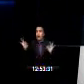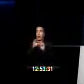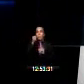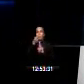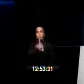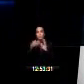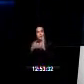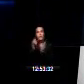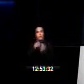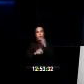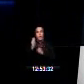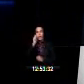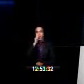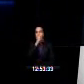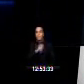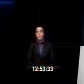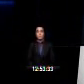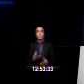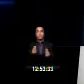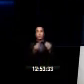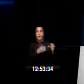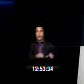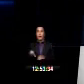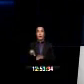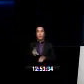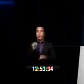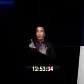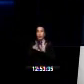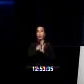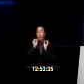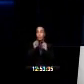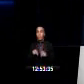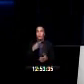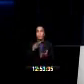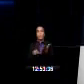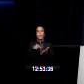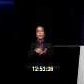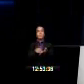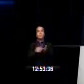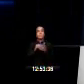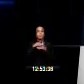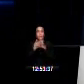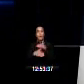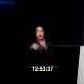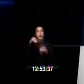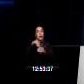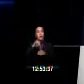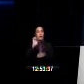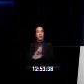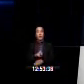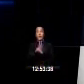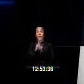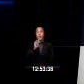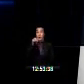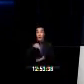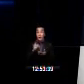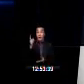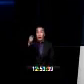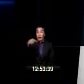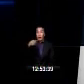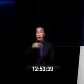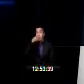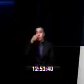la lucha contra el narcotráfico y otras actividades ilegales que pueden suceder en el espacio marítimo ecuatoriano. Más de 30 toneladas de